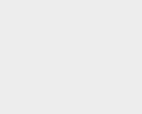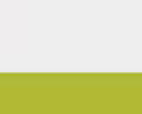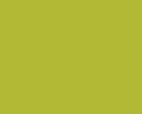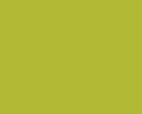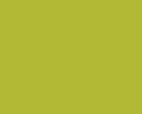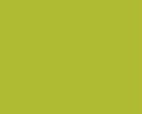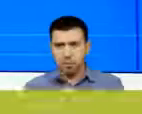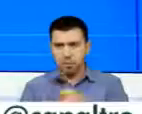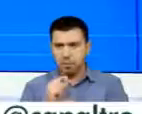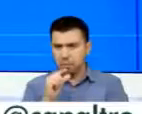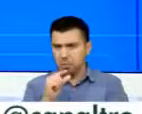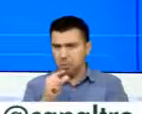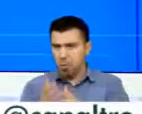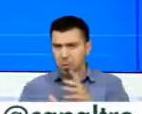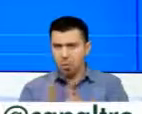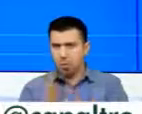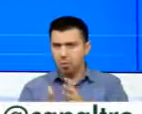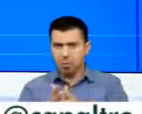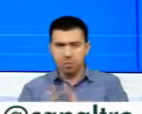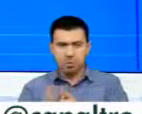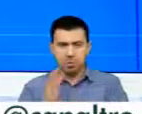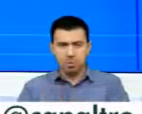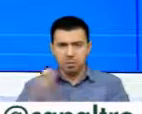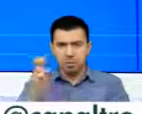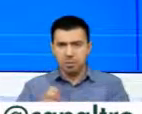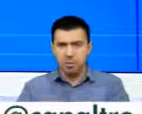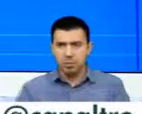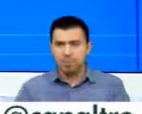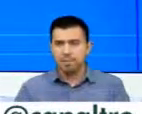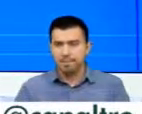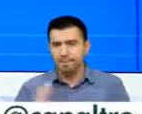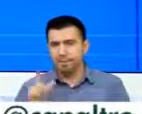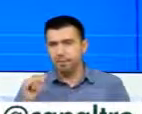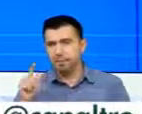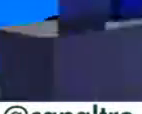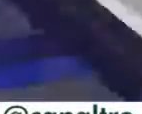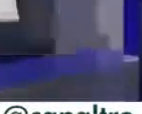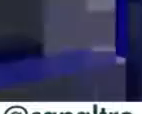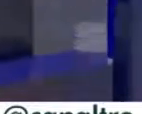canaltro.com. Alejandra Ardila, quien nos tiene la ampliación de la información. Alejandra.